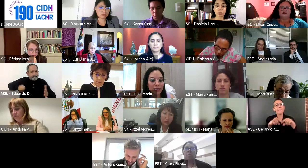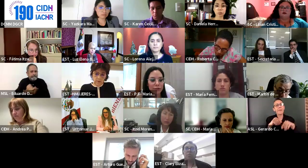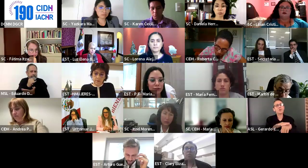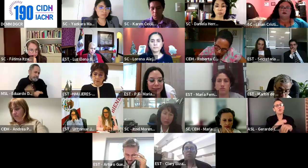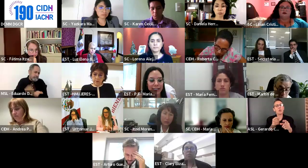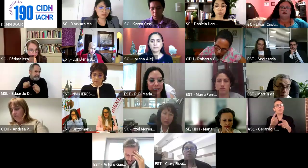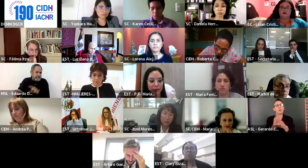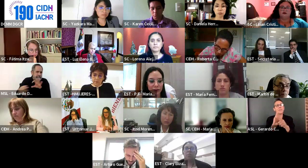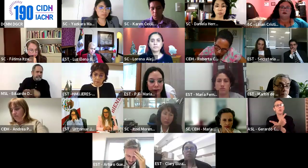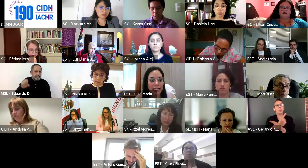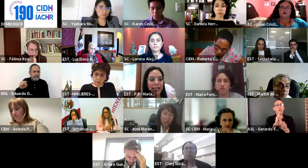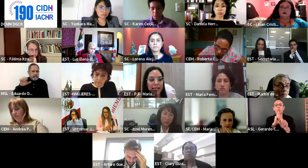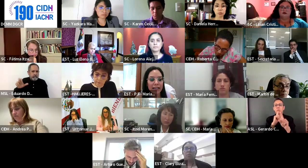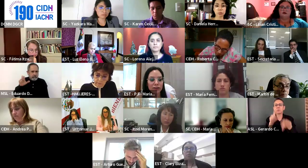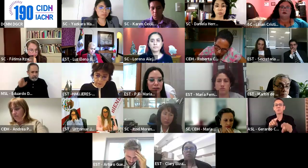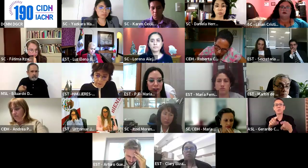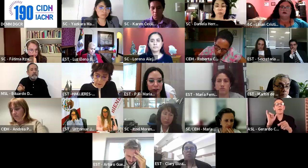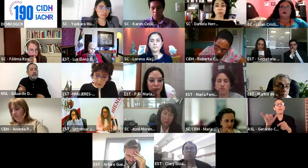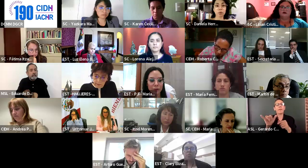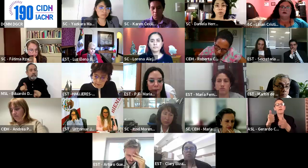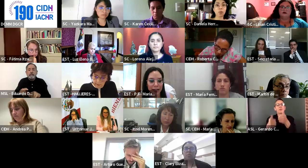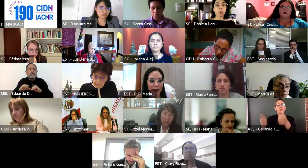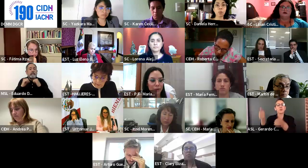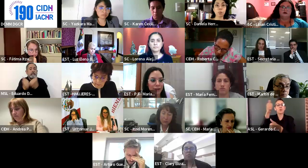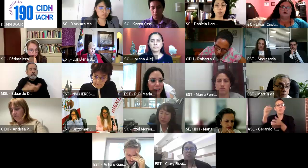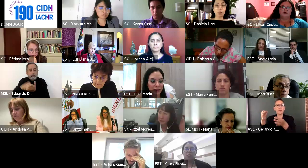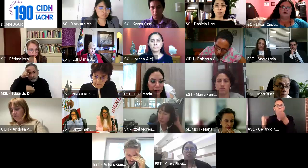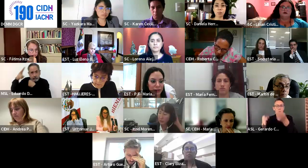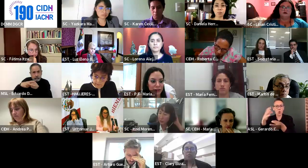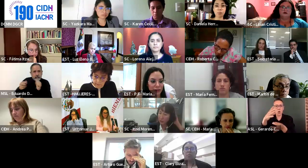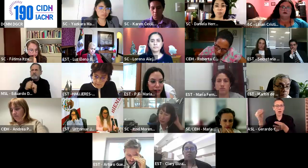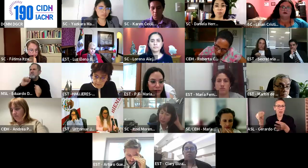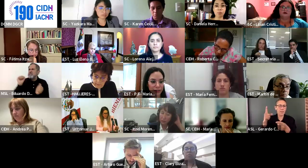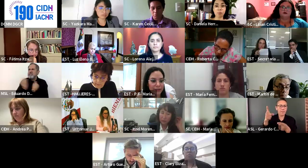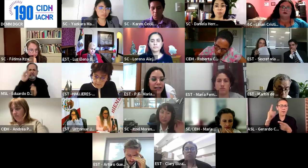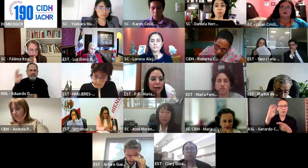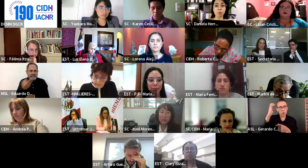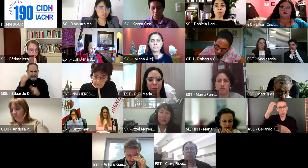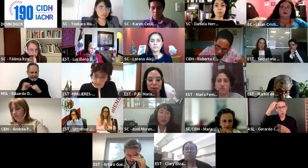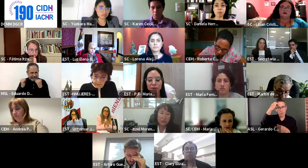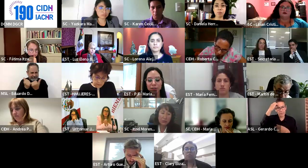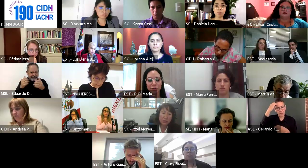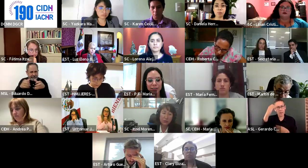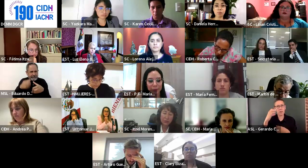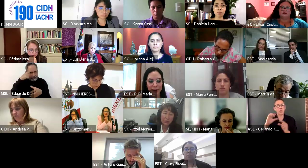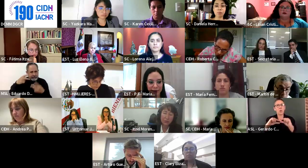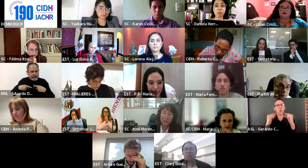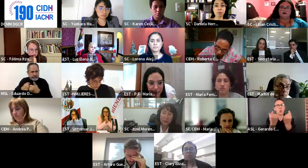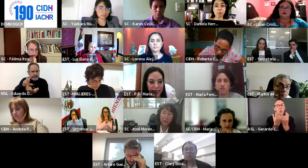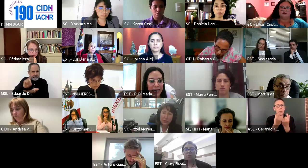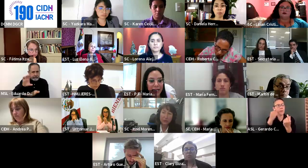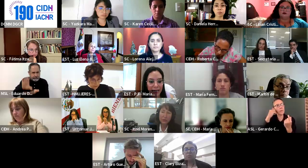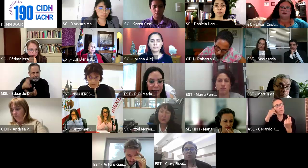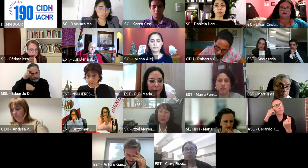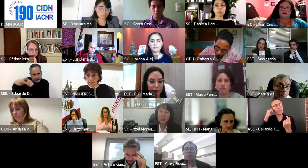Suprema Corte de Justicia de la Nación y la Asociación Europea Confederación de Asociaciones para Personas con